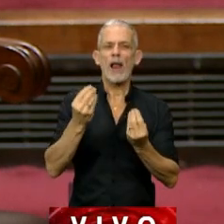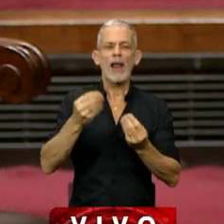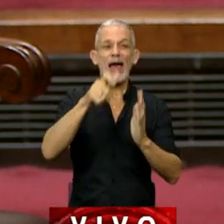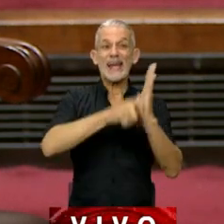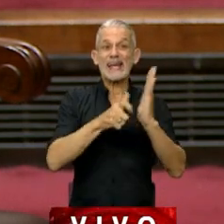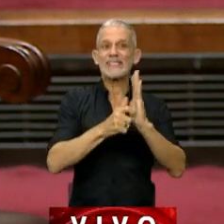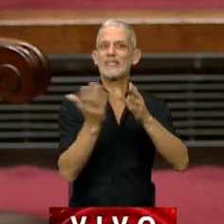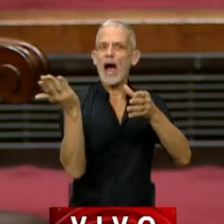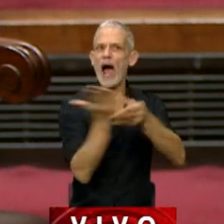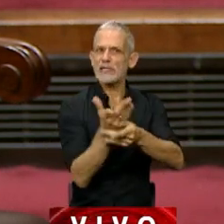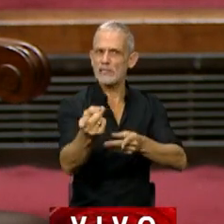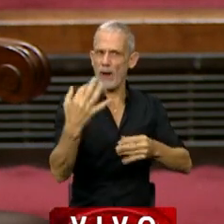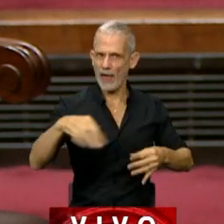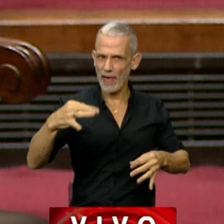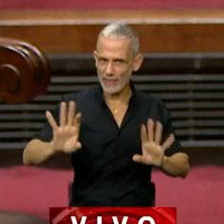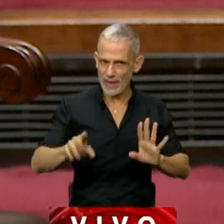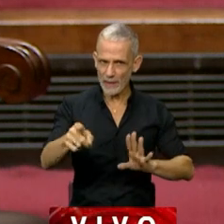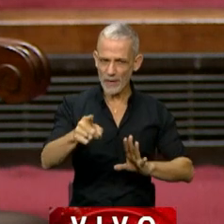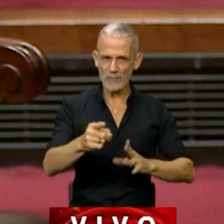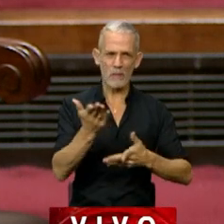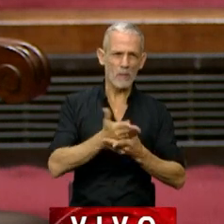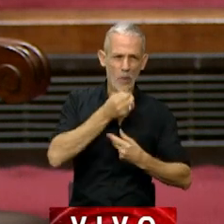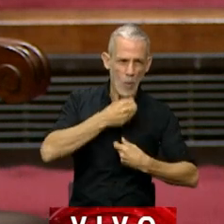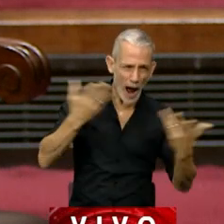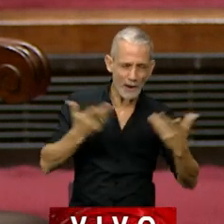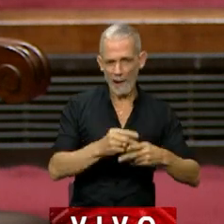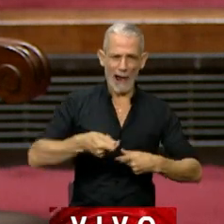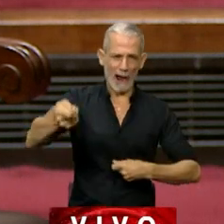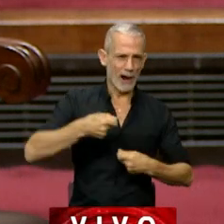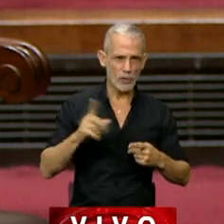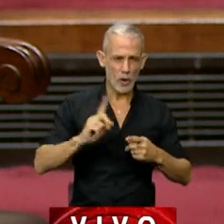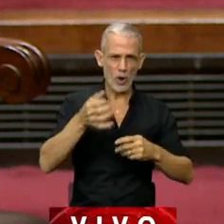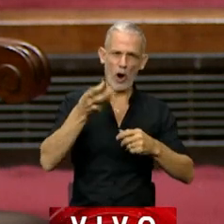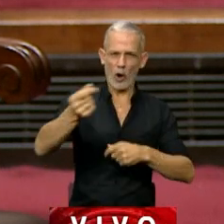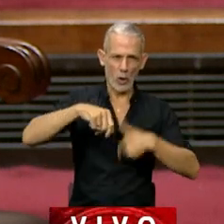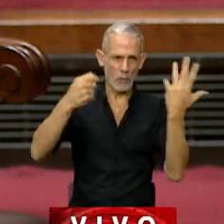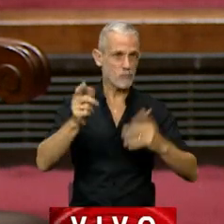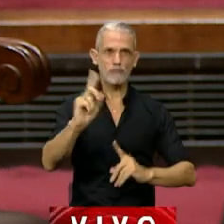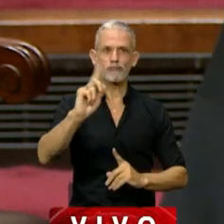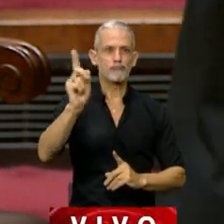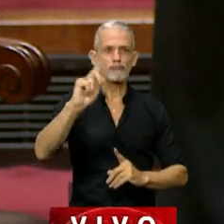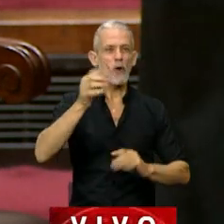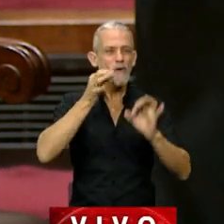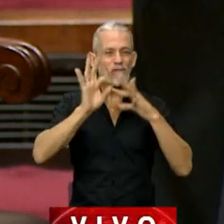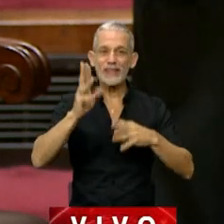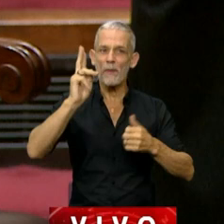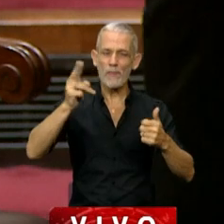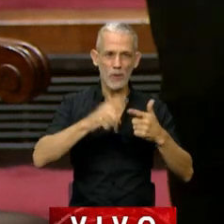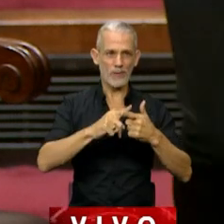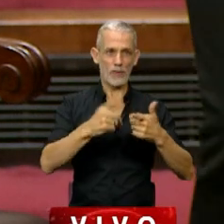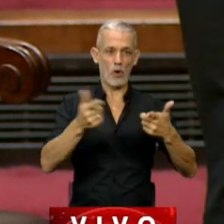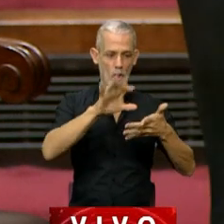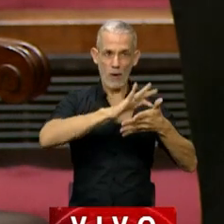receta archivada para este tipo de medicamentos, de manera de que no se pueda ni dispensar,